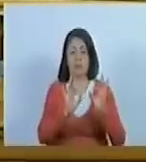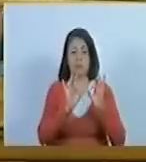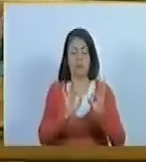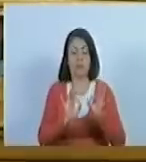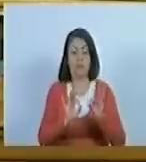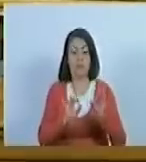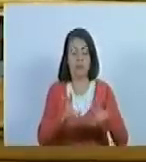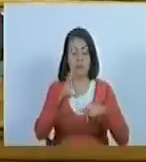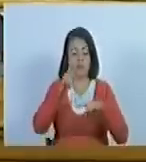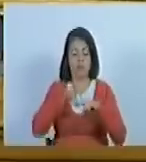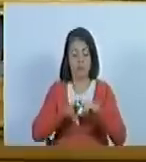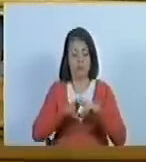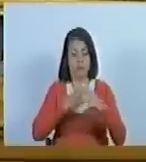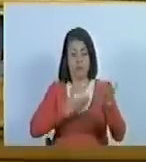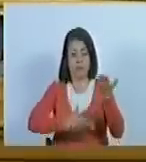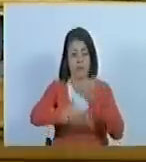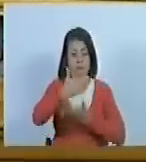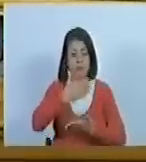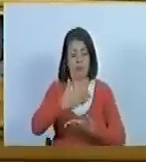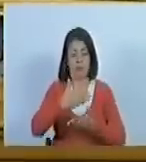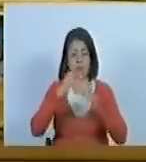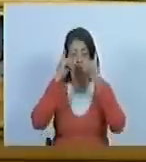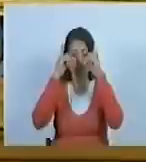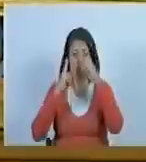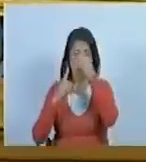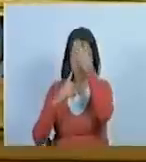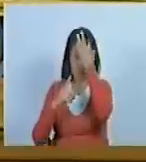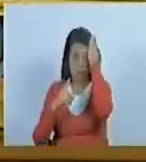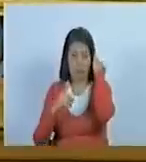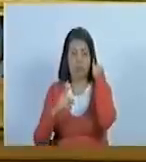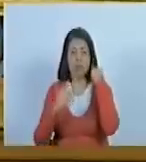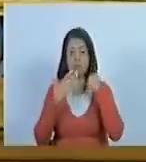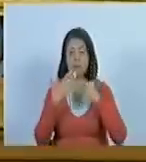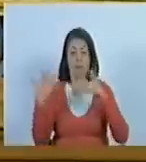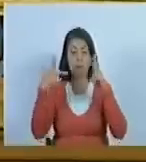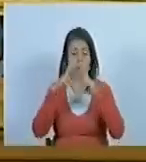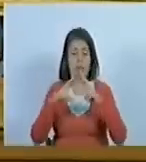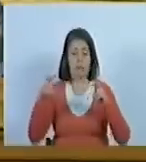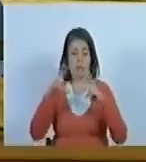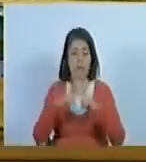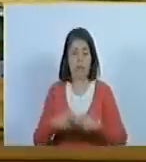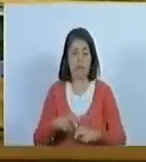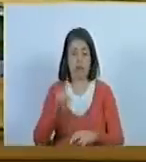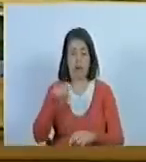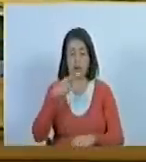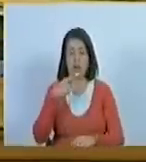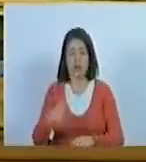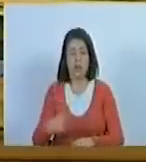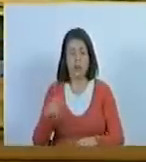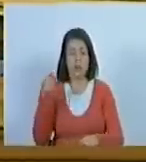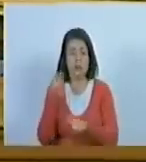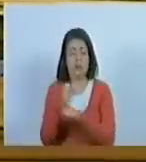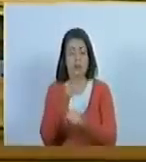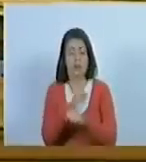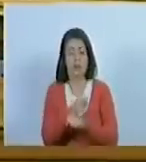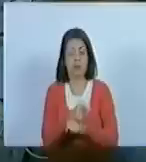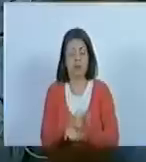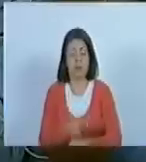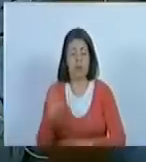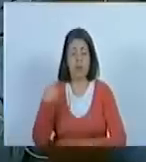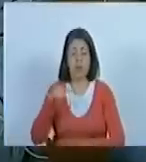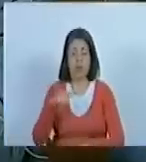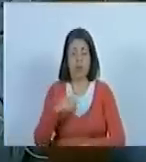de toma de posición, de toma de decisión. Se solicita la investigación, pero al mismo tiempo se señala que